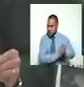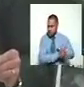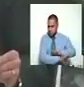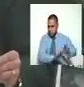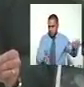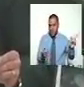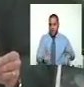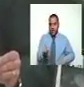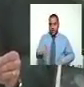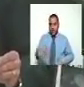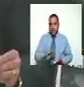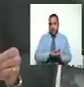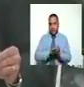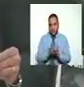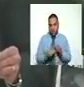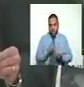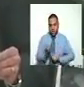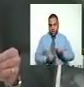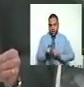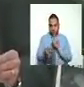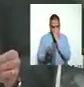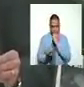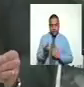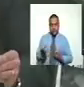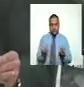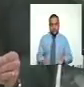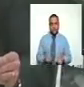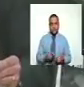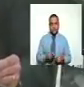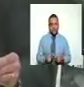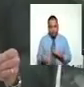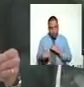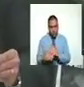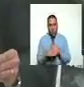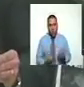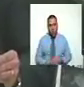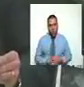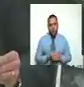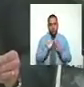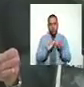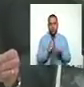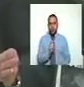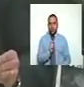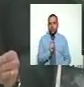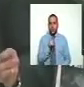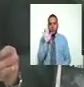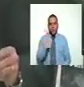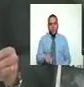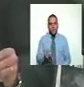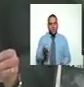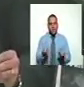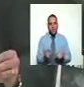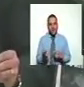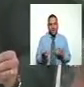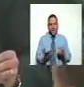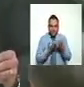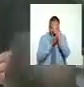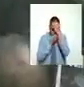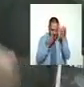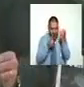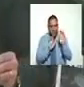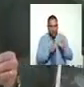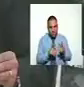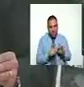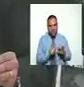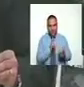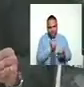necesitan alivios y revisiones judiciales sin impunidad y sin ser igualadas al narcoterrorismo. Ningún ciudadano colombiano